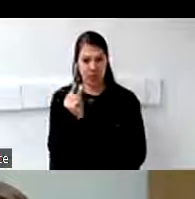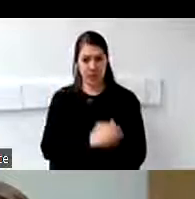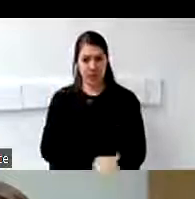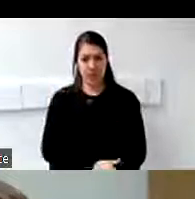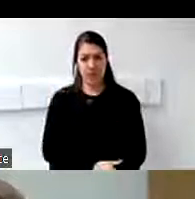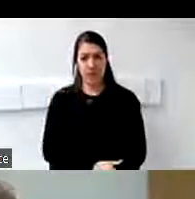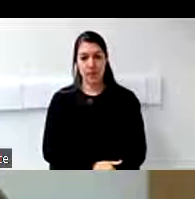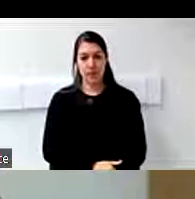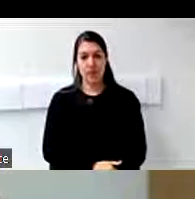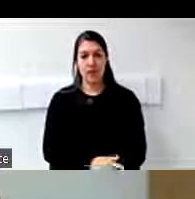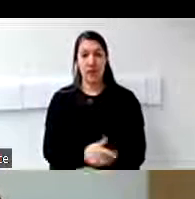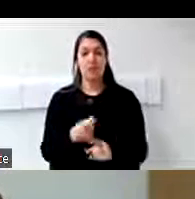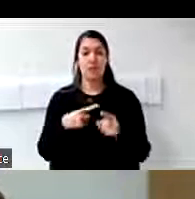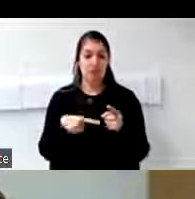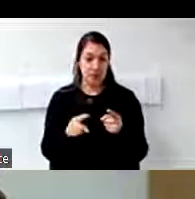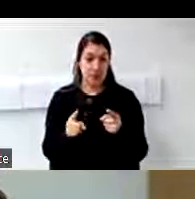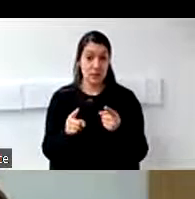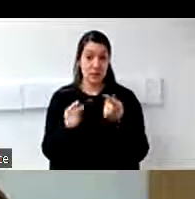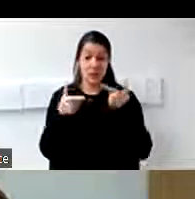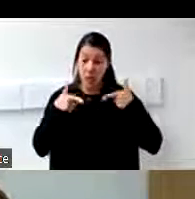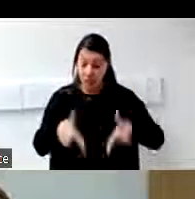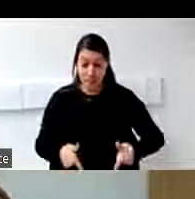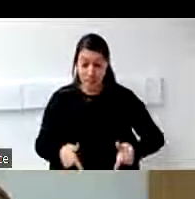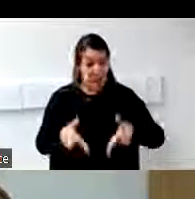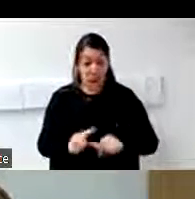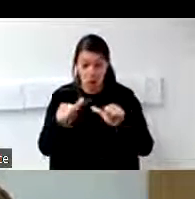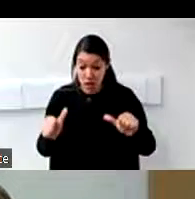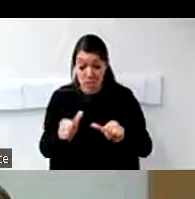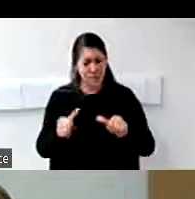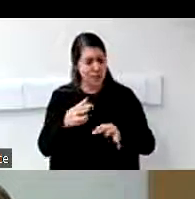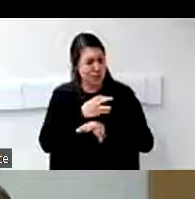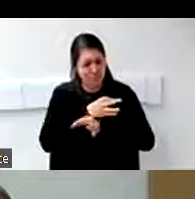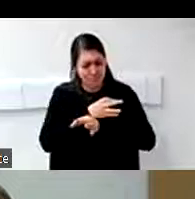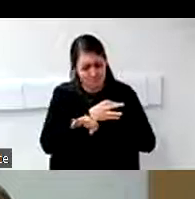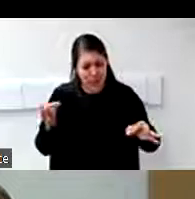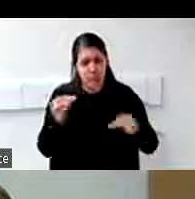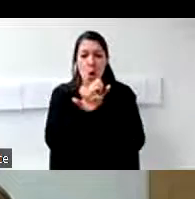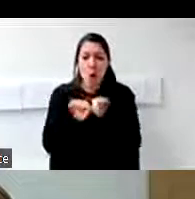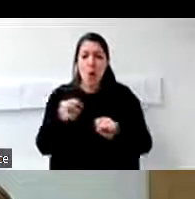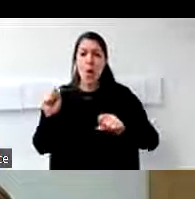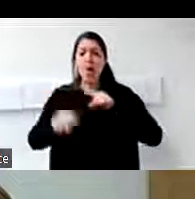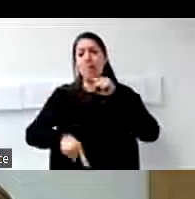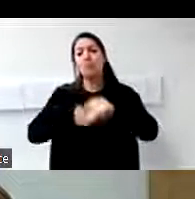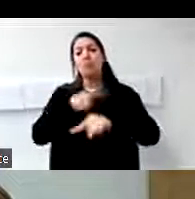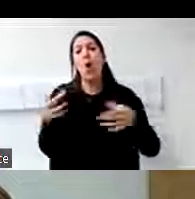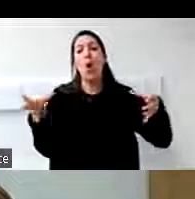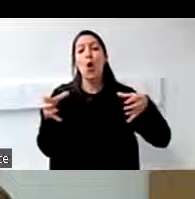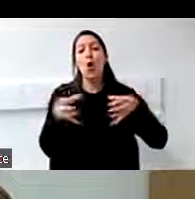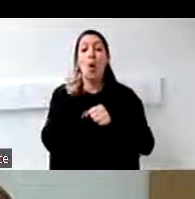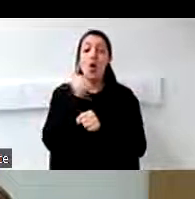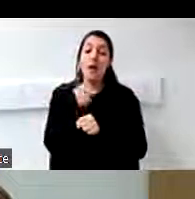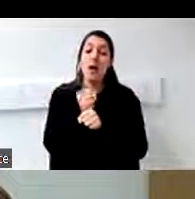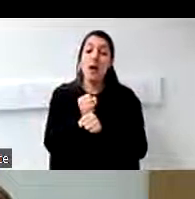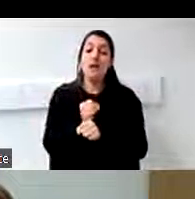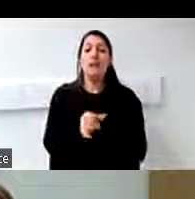Está bien lo que ha hecho el Ministerio, excelente, y poder formar después los grupos de trabajo. Lo que sí me...